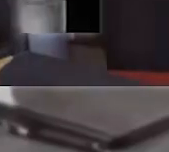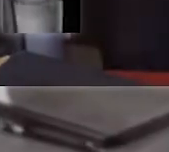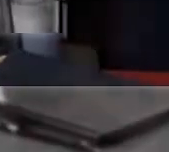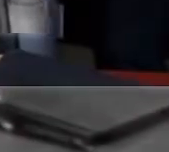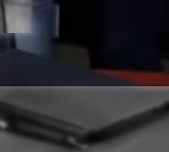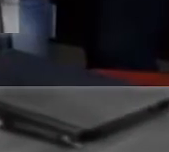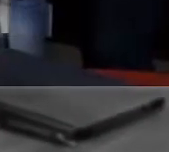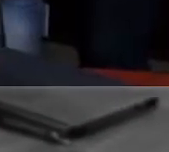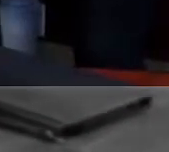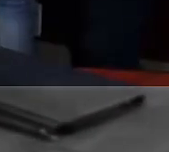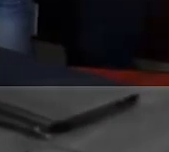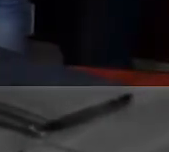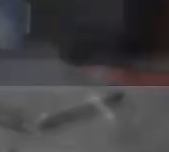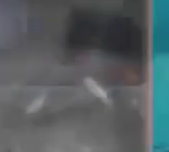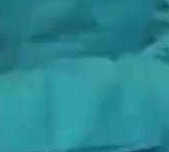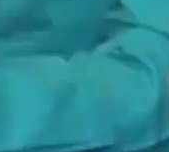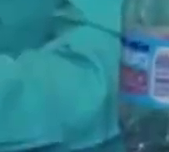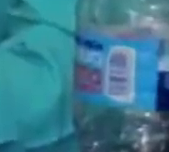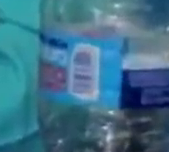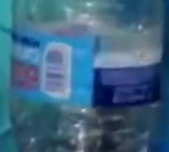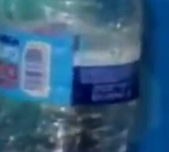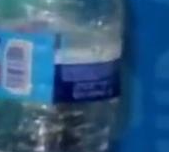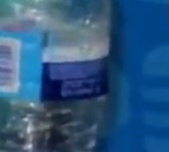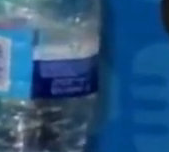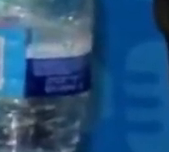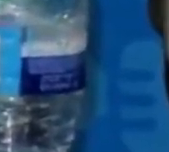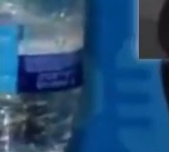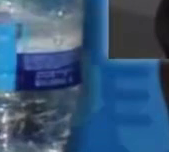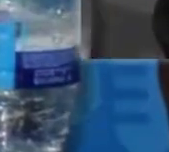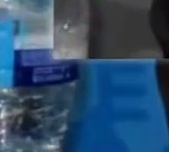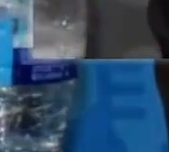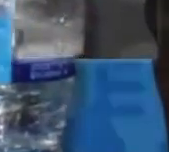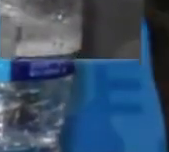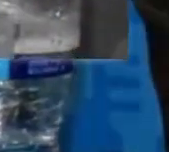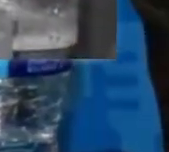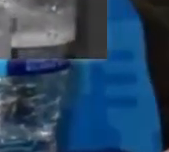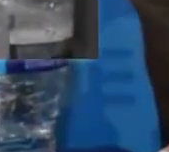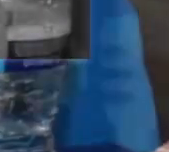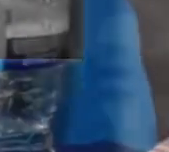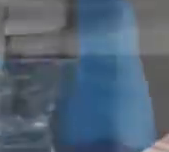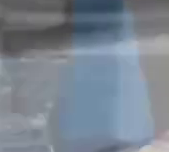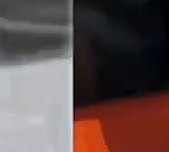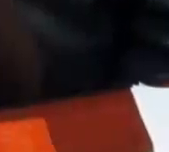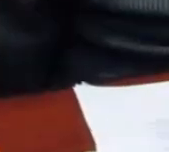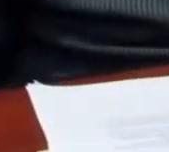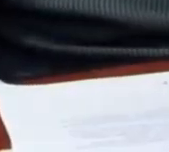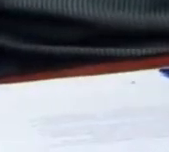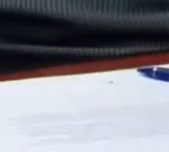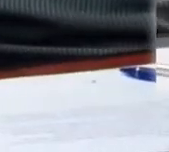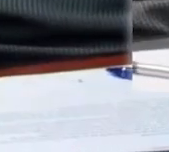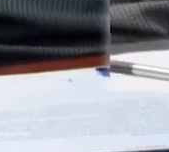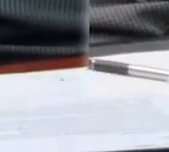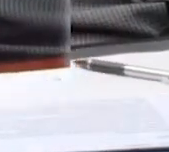Ahora en Cancha te presenta los diferentes temas de la inclusión para personas con discapacidad desde el enfoque de